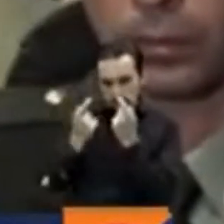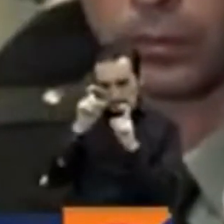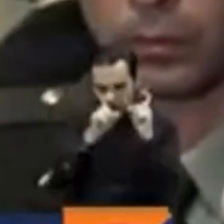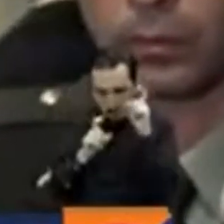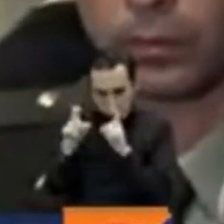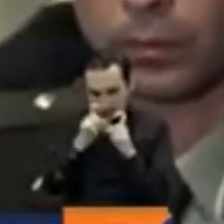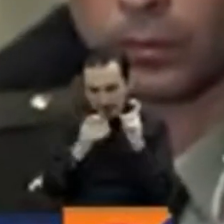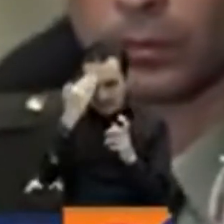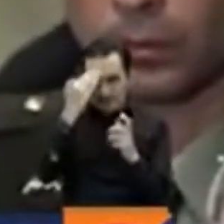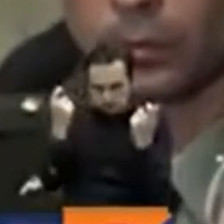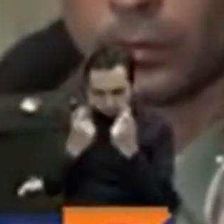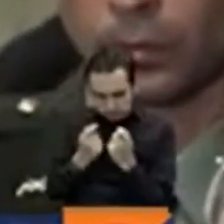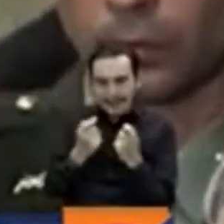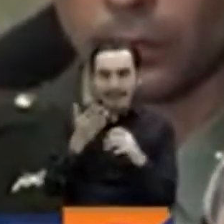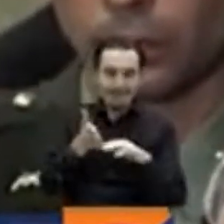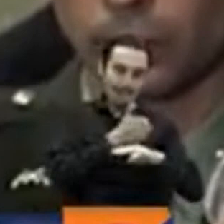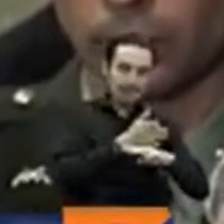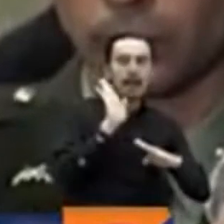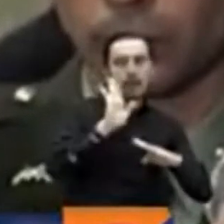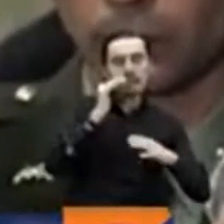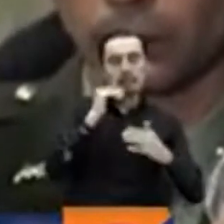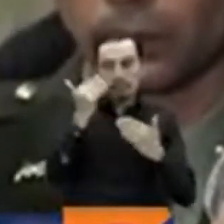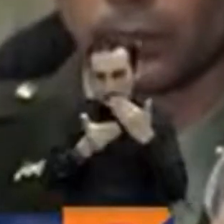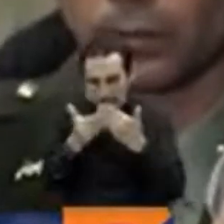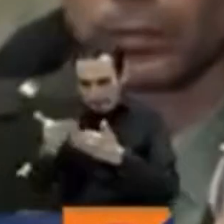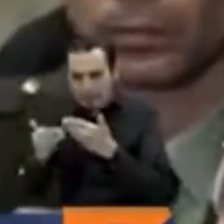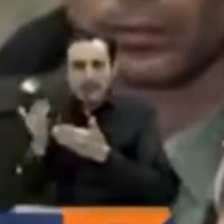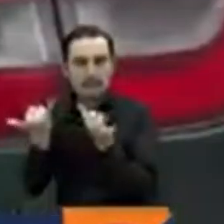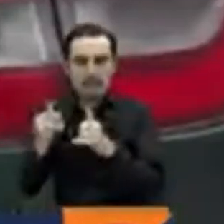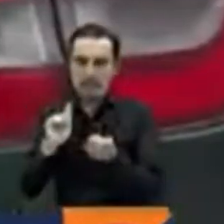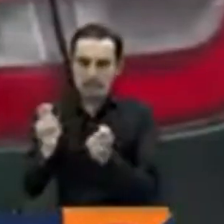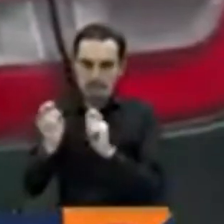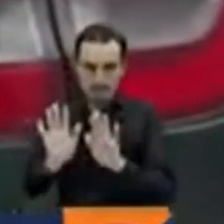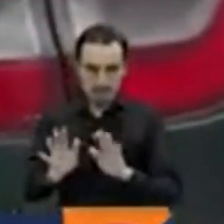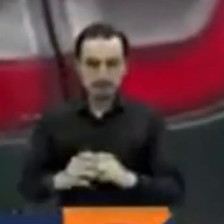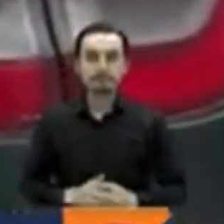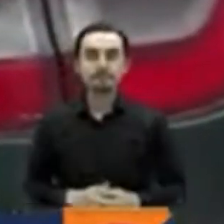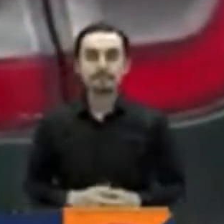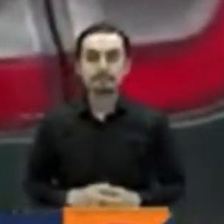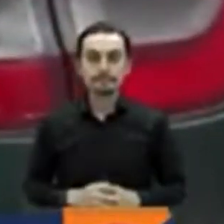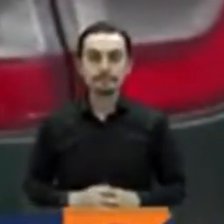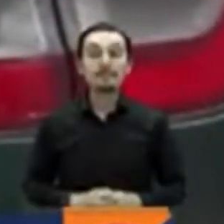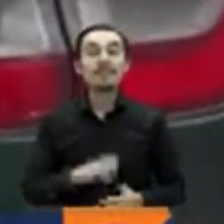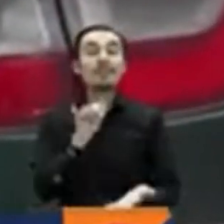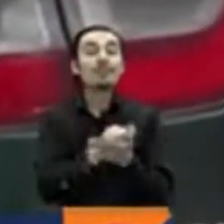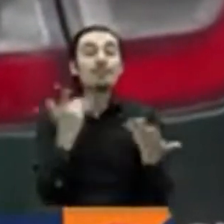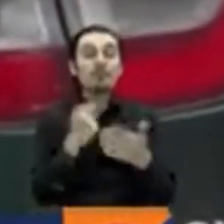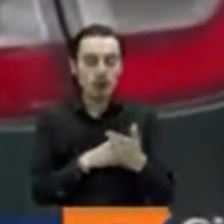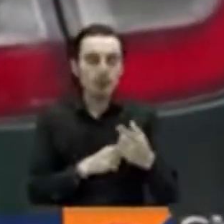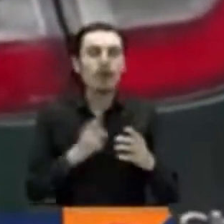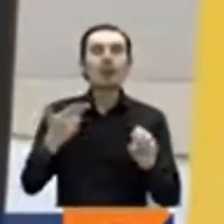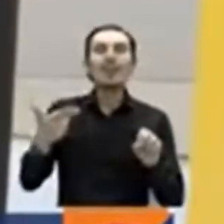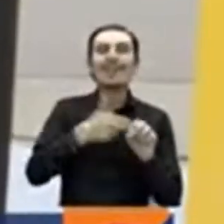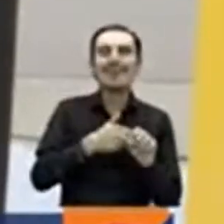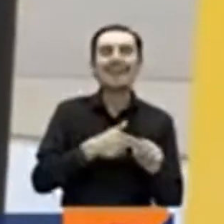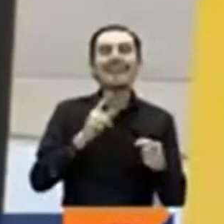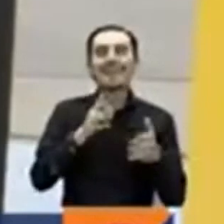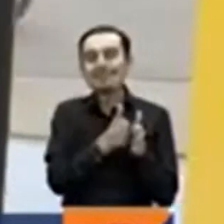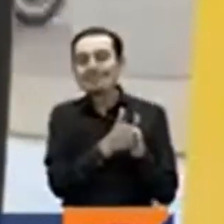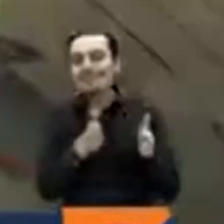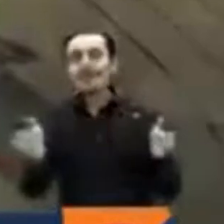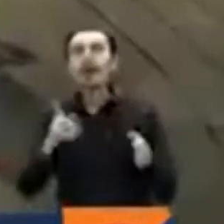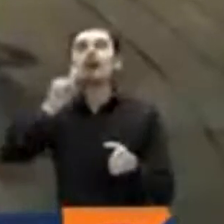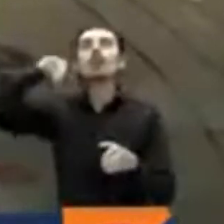en cuenta el diésel biológico, digamos. Biodiesel. Así quedaría el precio del galón de la gasolina en los primeros días del